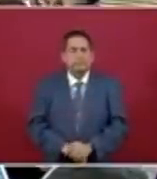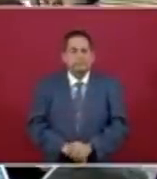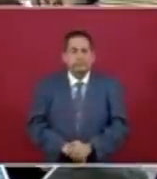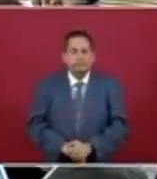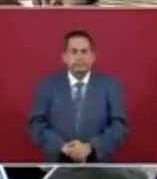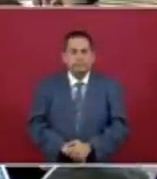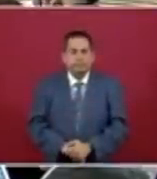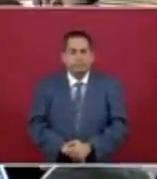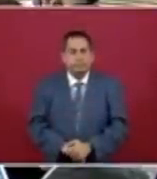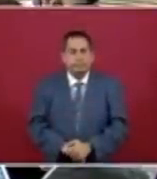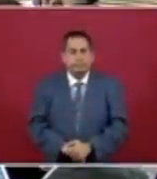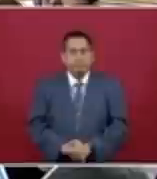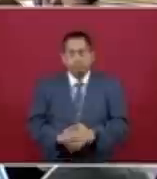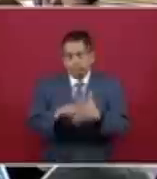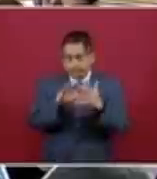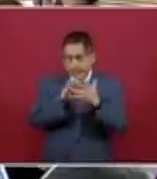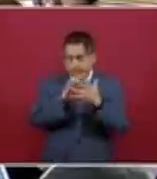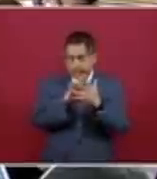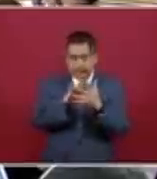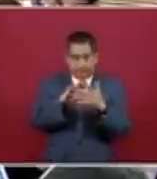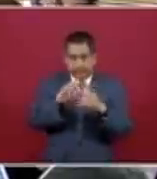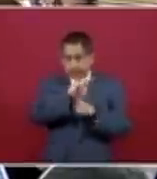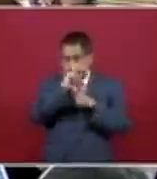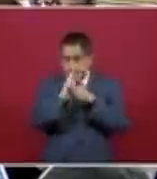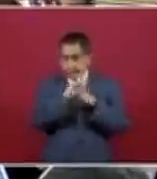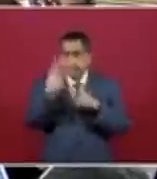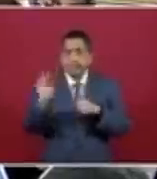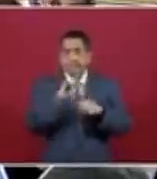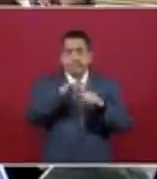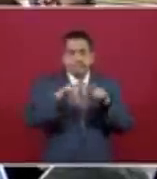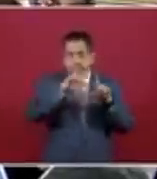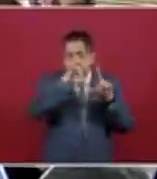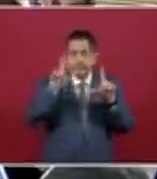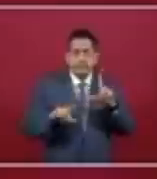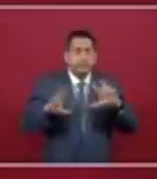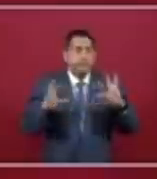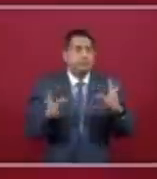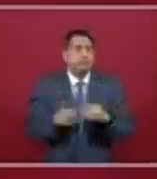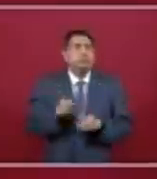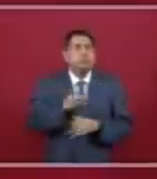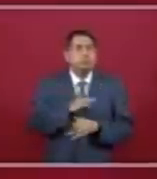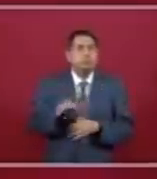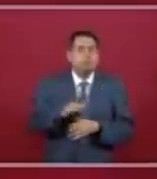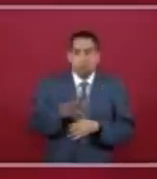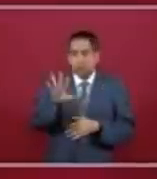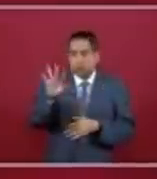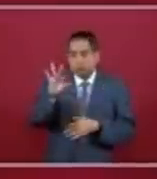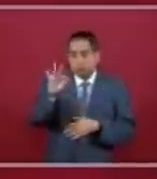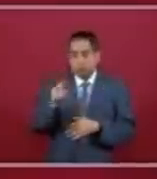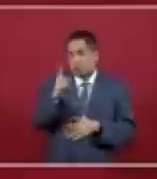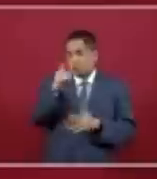La capacidad de los FEDESOS en el país es de 41,000 espacios.